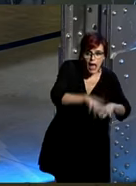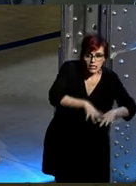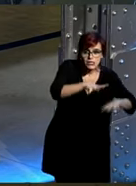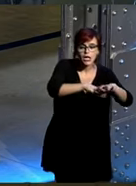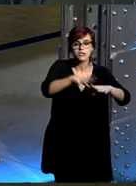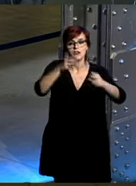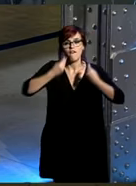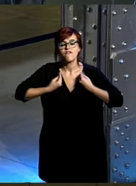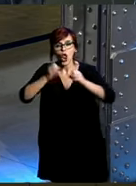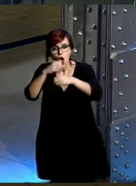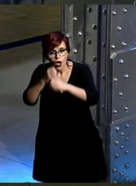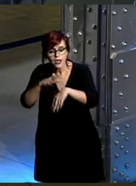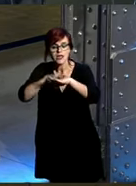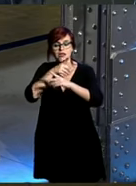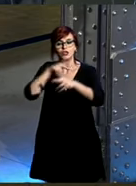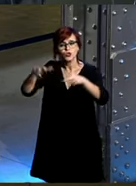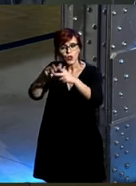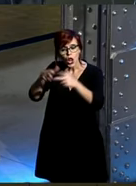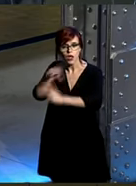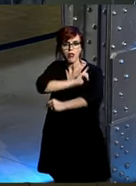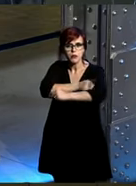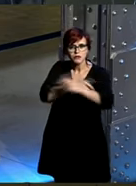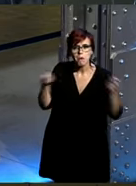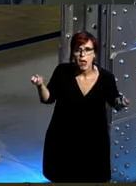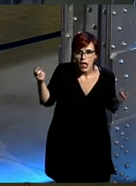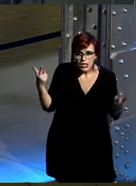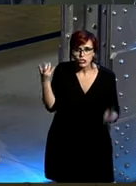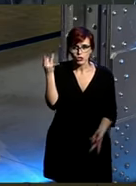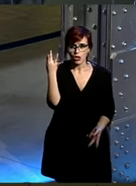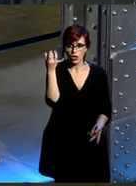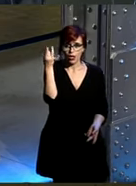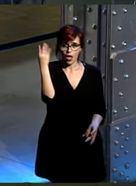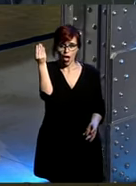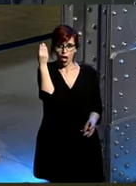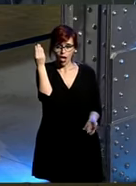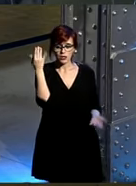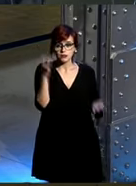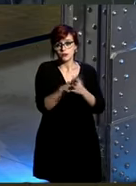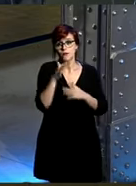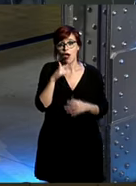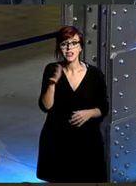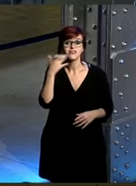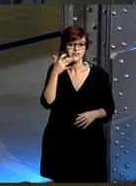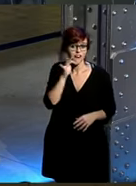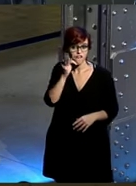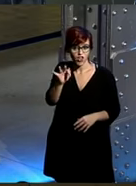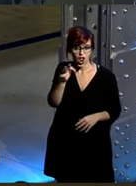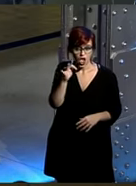biología, el otro sociología, el otro deporte, es ridículo, es absurdo. Y peor si estudian filología hispánica.